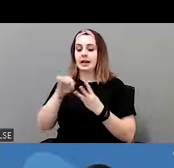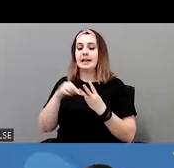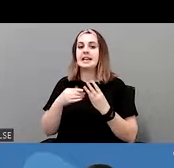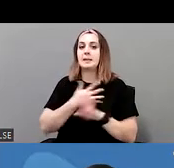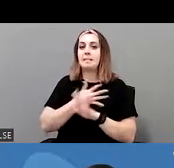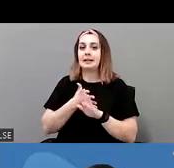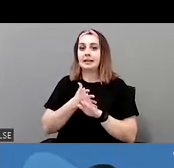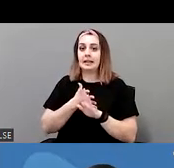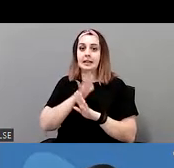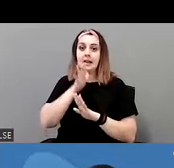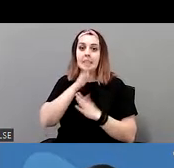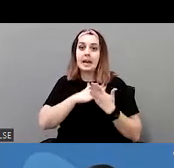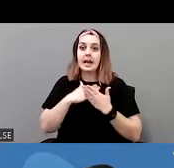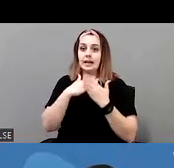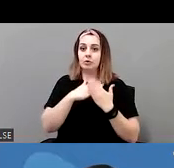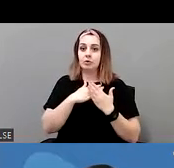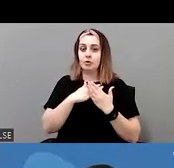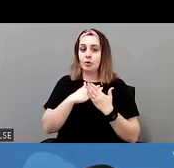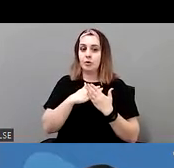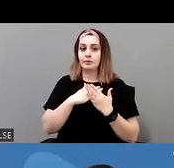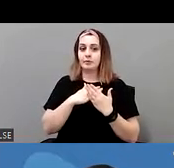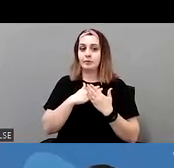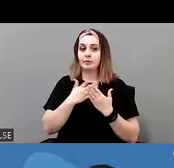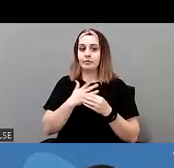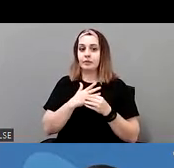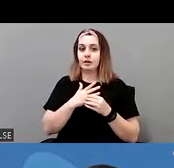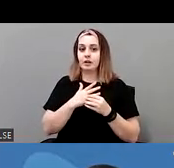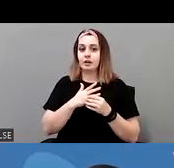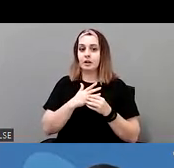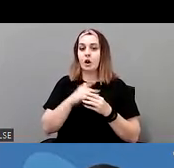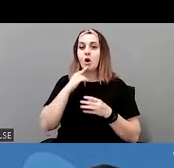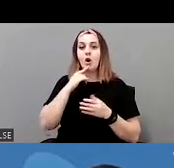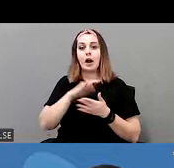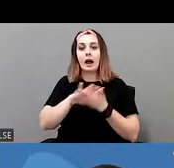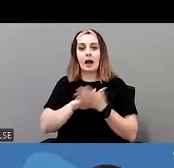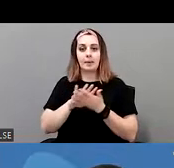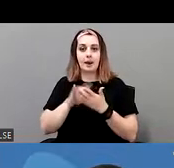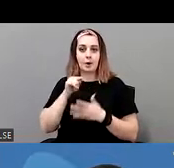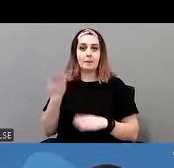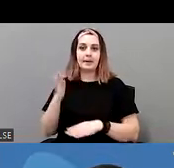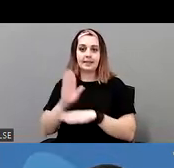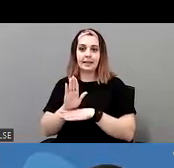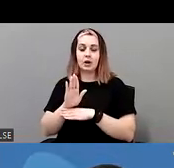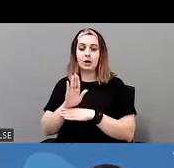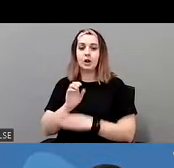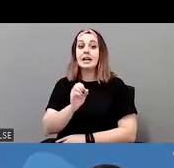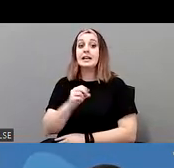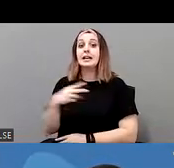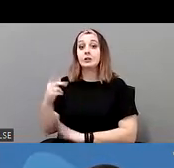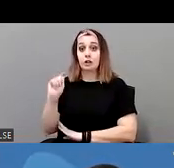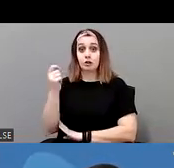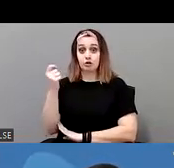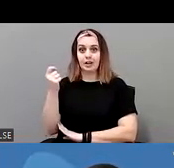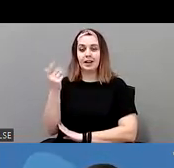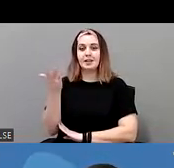llevamos desarrollada del estudio y es lo que os voy a trasladar y os voy a avanzar en esta presentación, los resultados obtenidos,